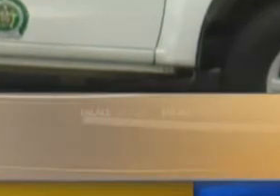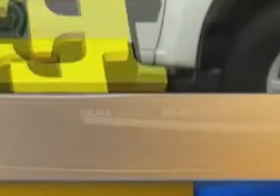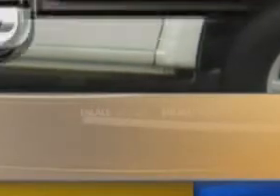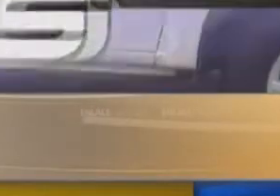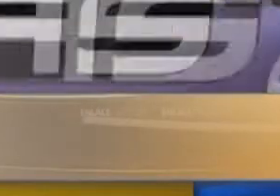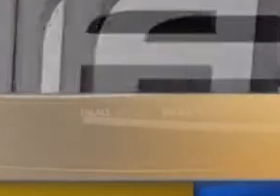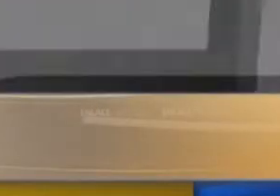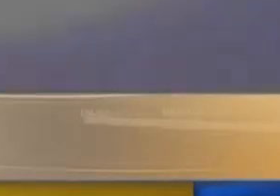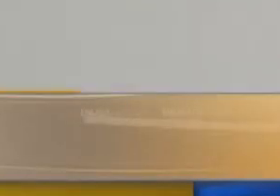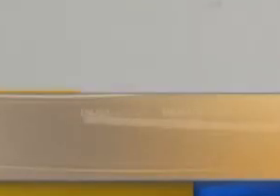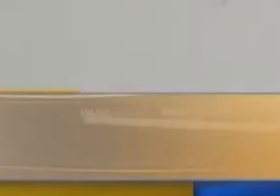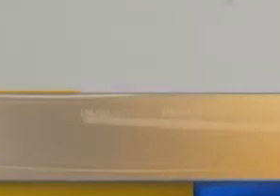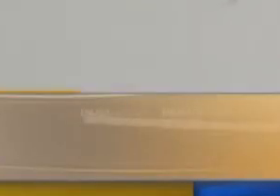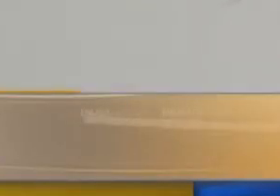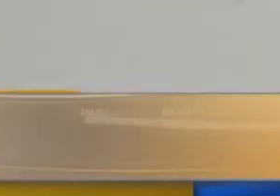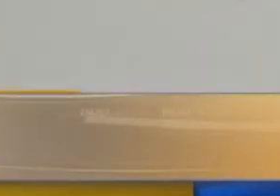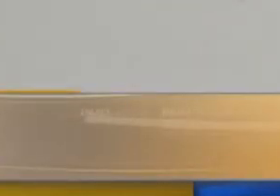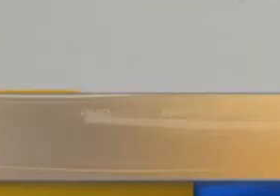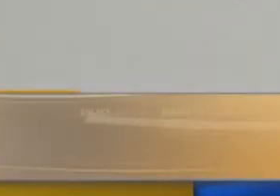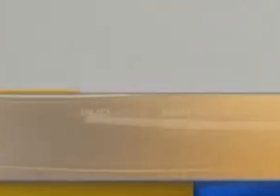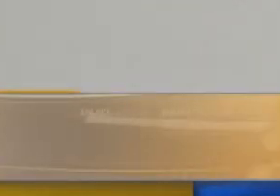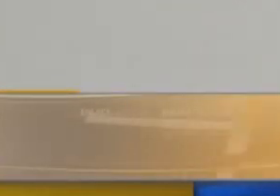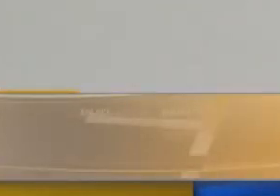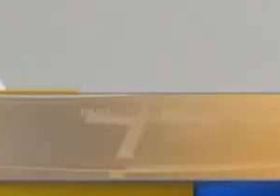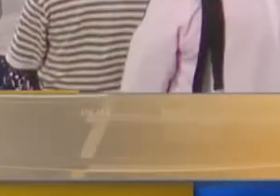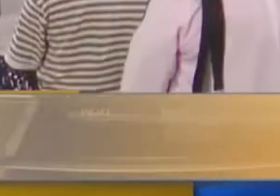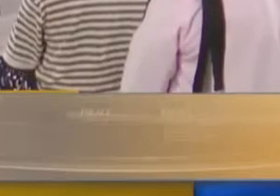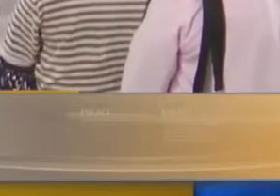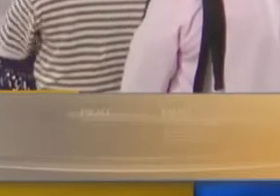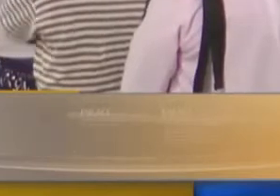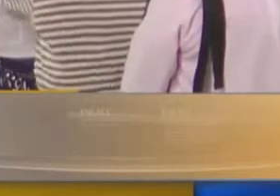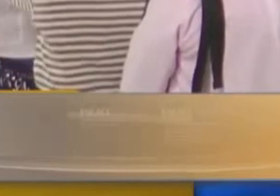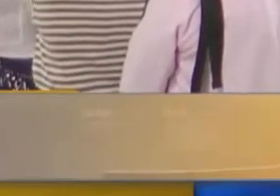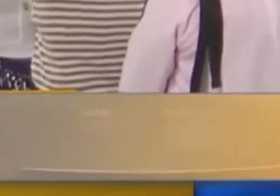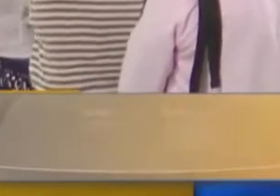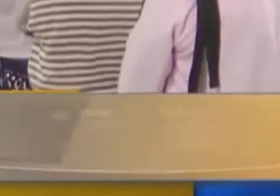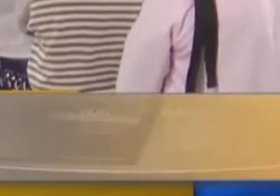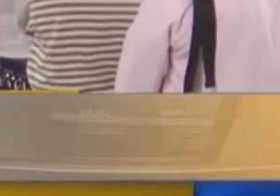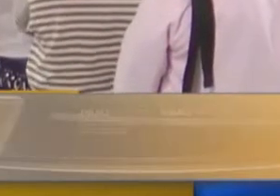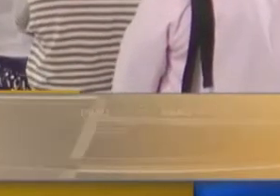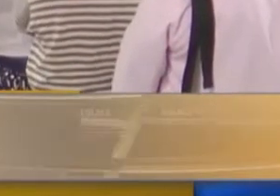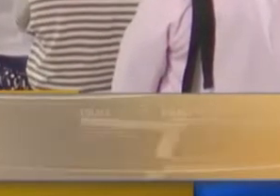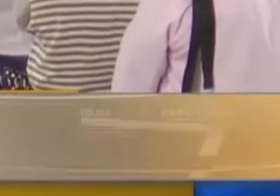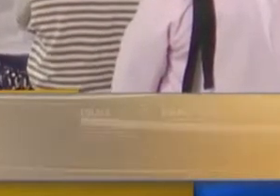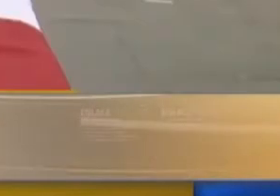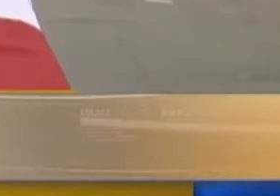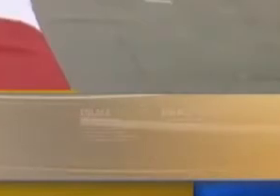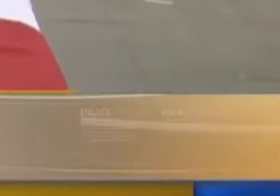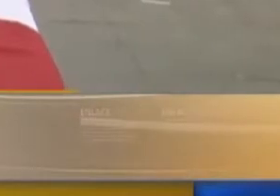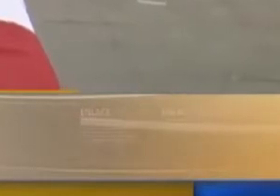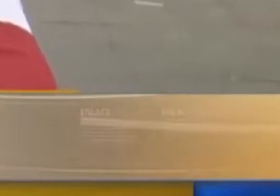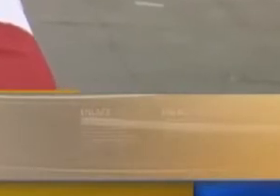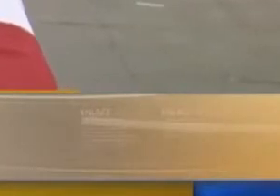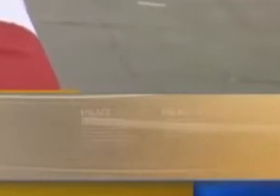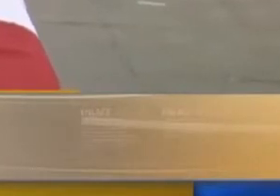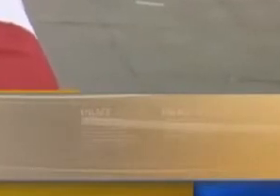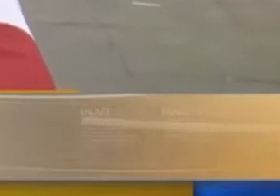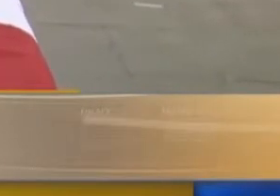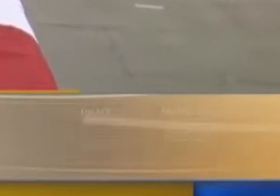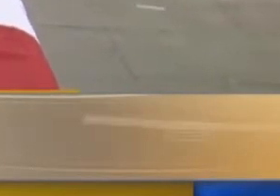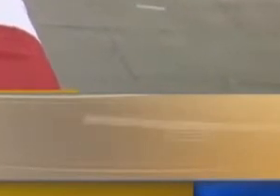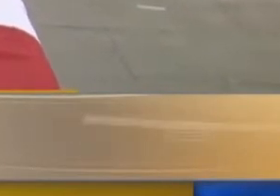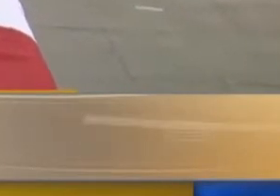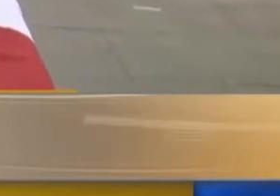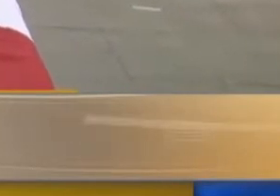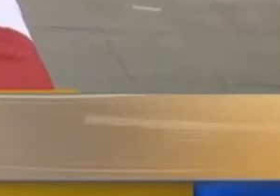minutos. Presentan a congresistas santandereanos iniciativa de ley del centenario del petróleo para que brinden desarrollo a Barranca Bermeja y a